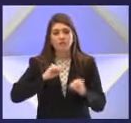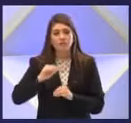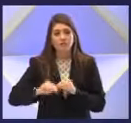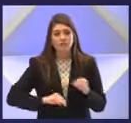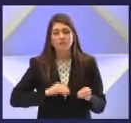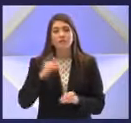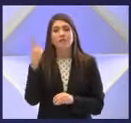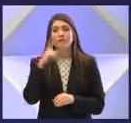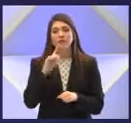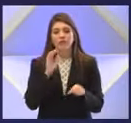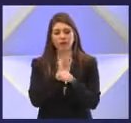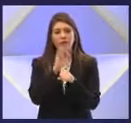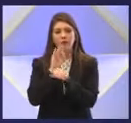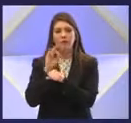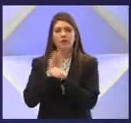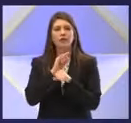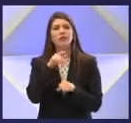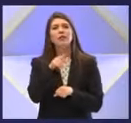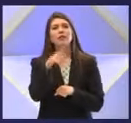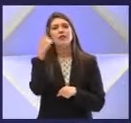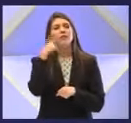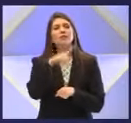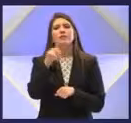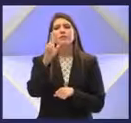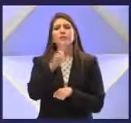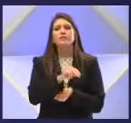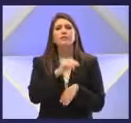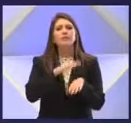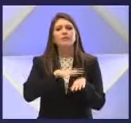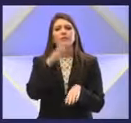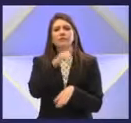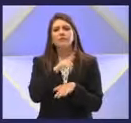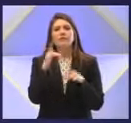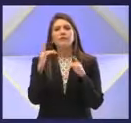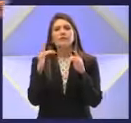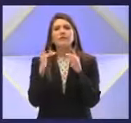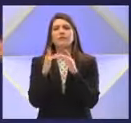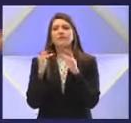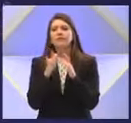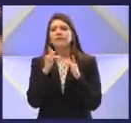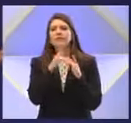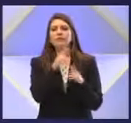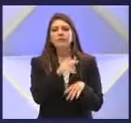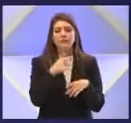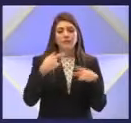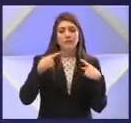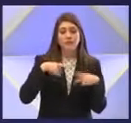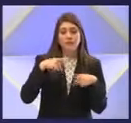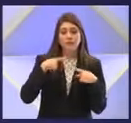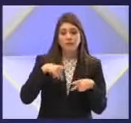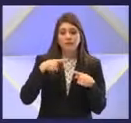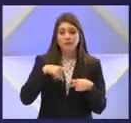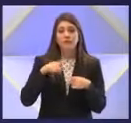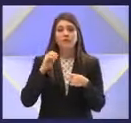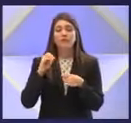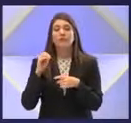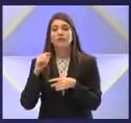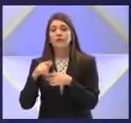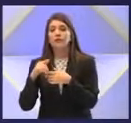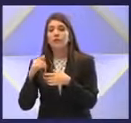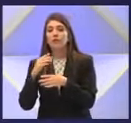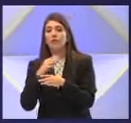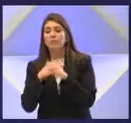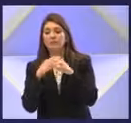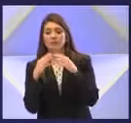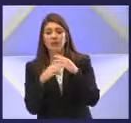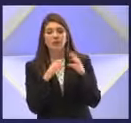y máquinas conectados que personas obviamente va a haber más objetos que personas en el mundo pero